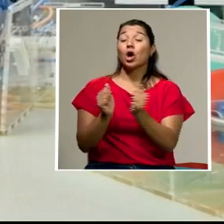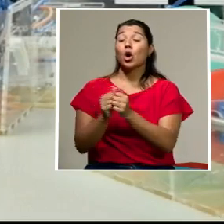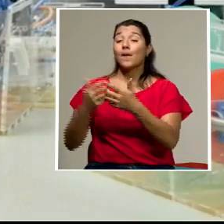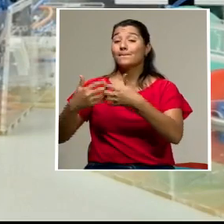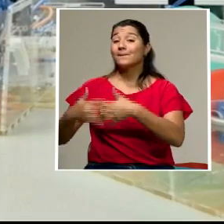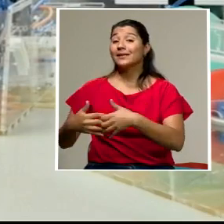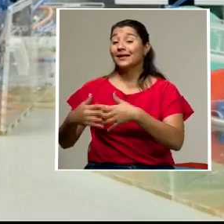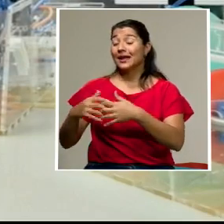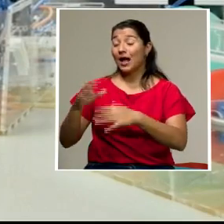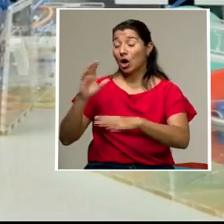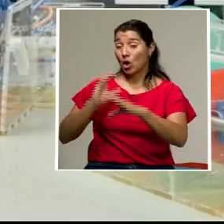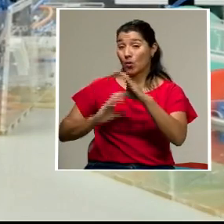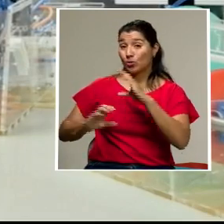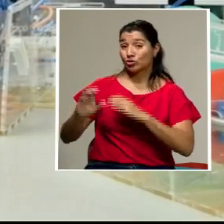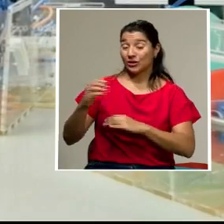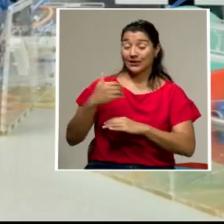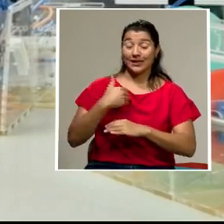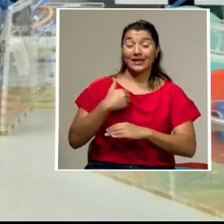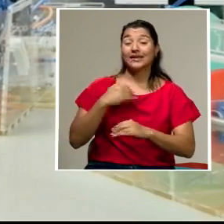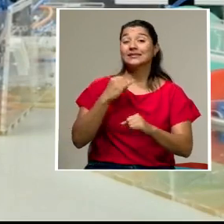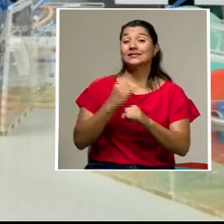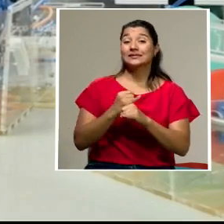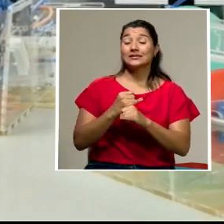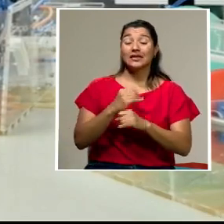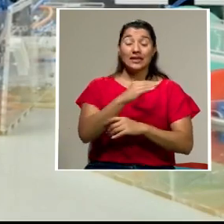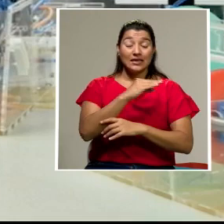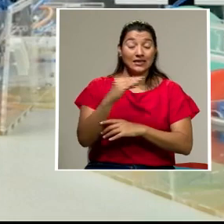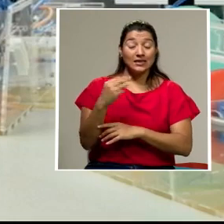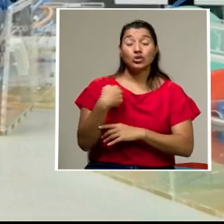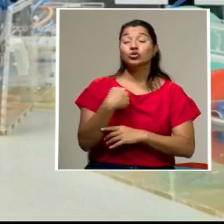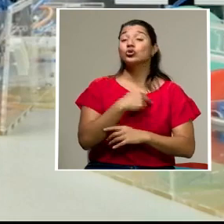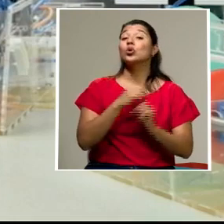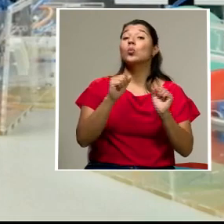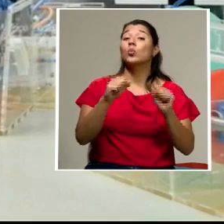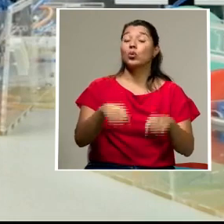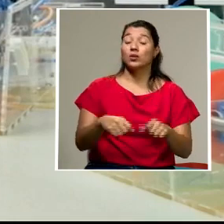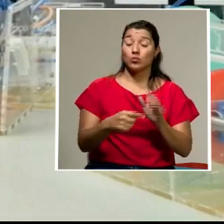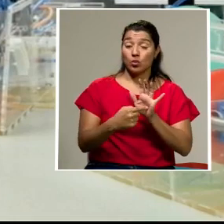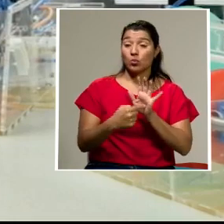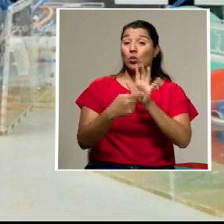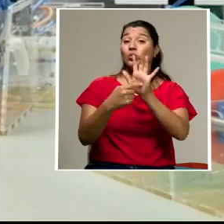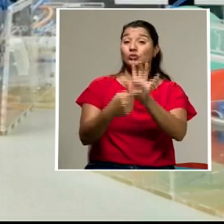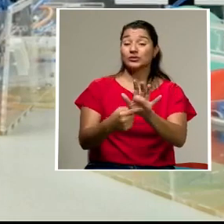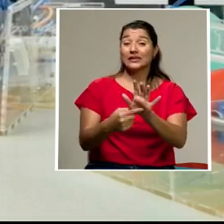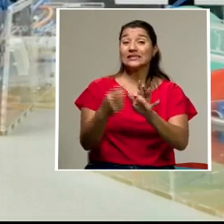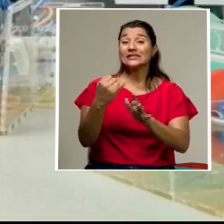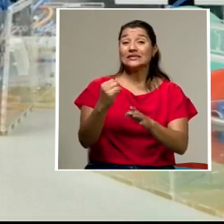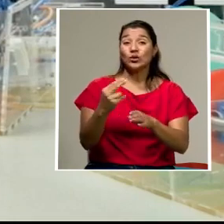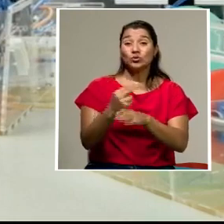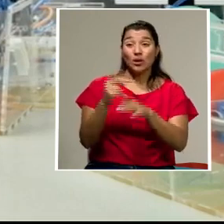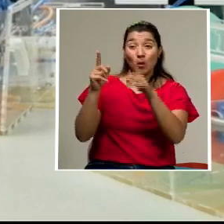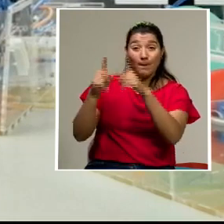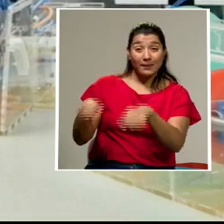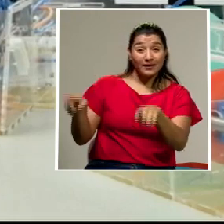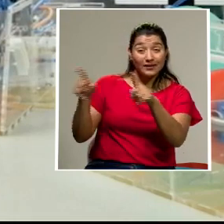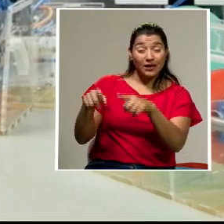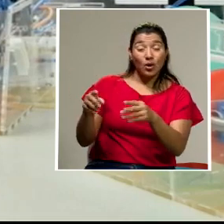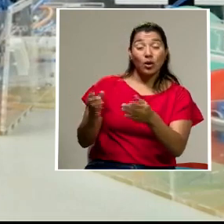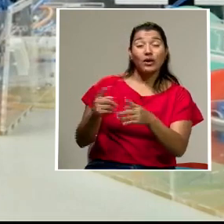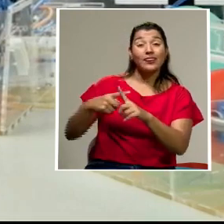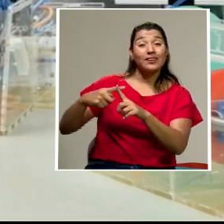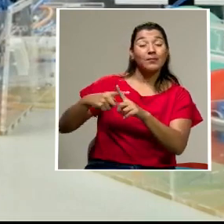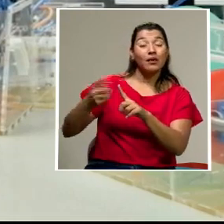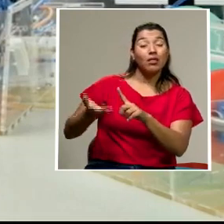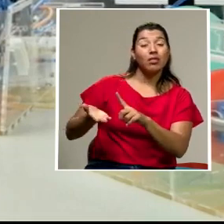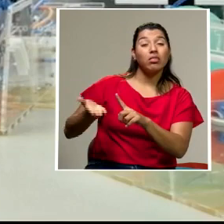tenía la institución y se demostró que la oxigenación en sangre aumentaba con el uso de nuestro ventilador. Eso quiere decir